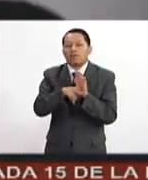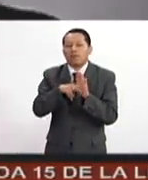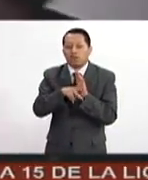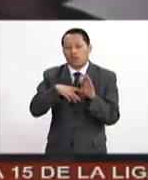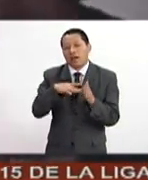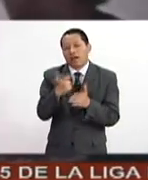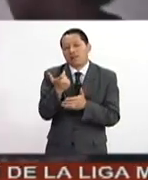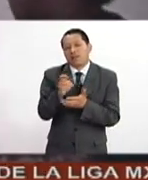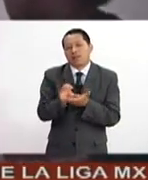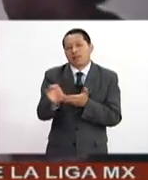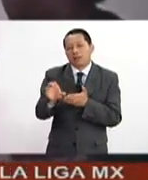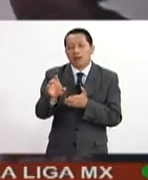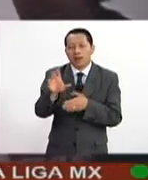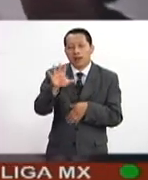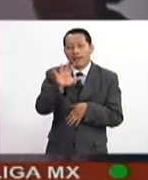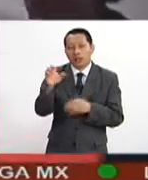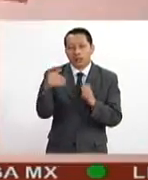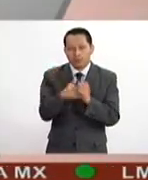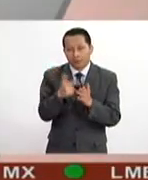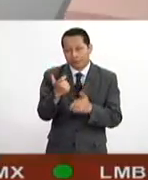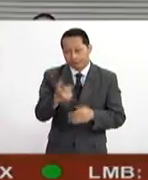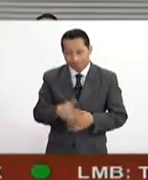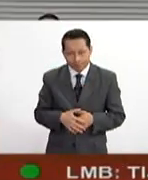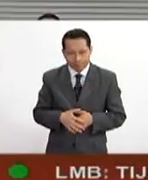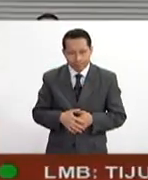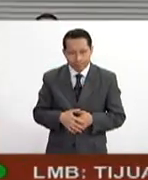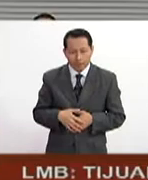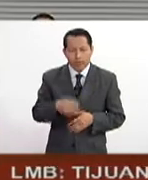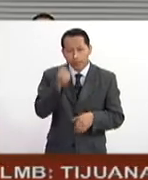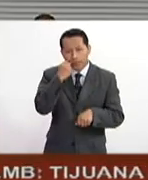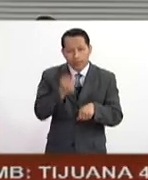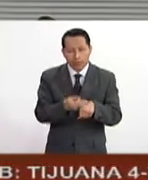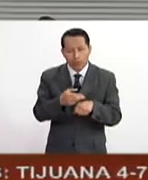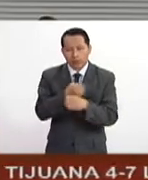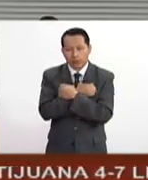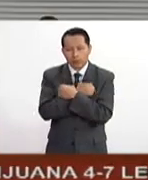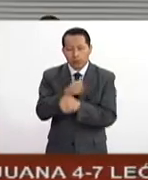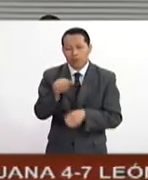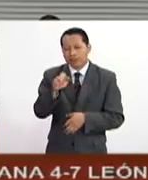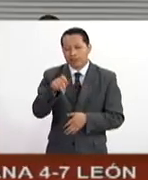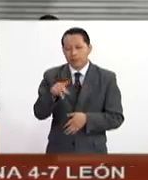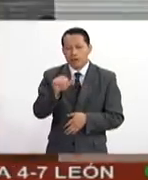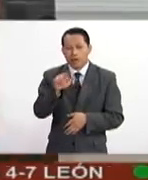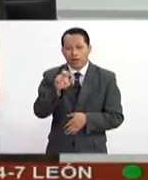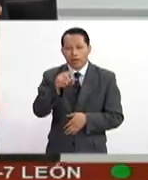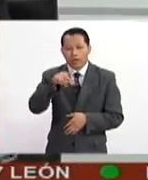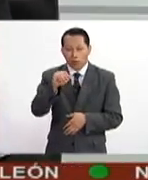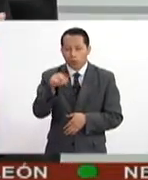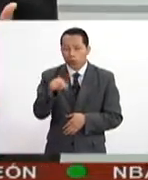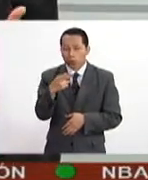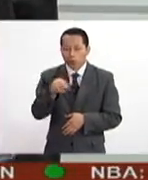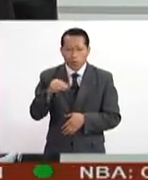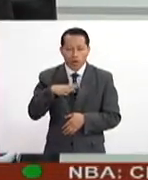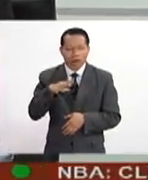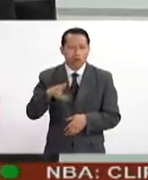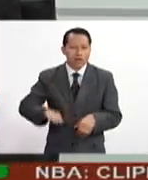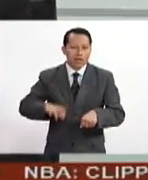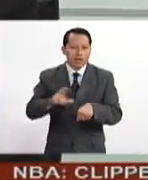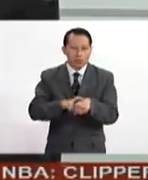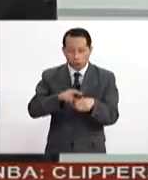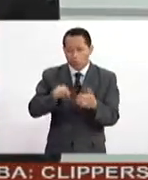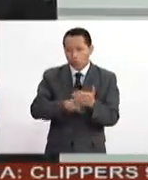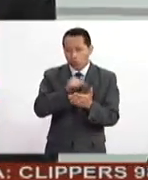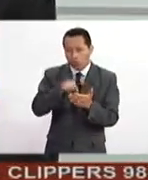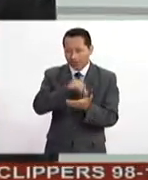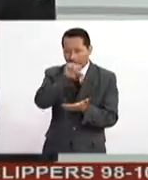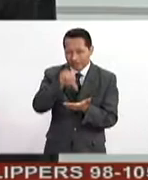de dinero por $500,000 de pesos. El secretario de Educación Pública, Aurelio Nuño, se reunió con gobernadores de la zona